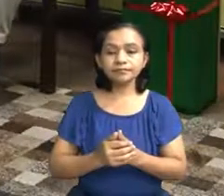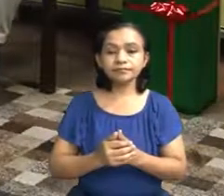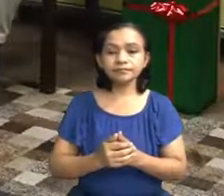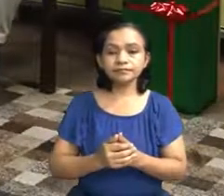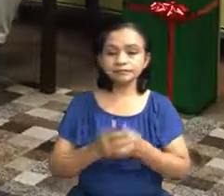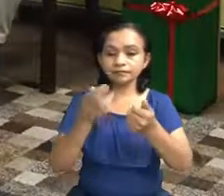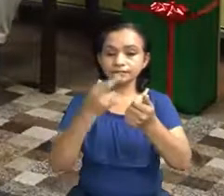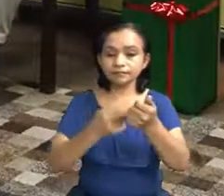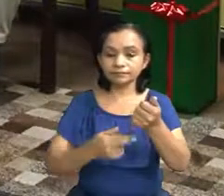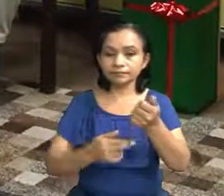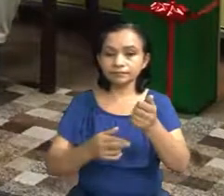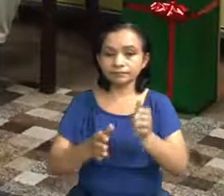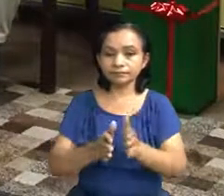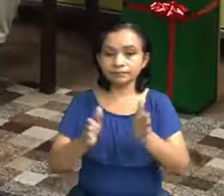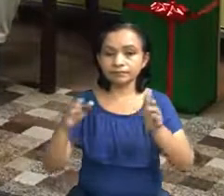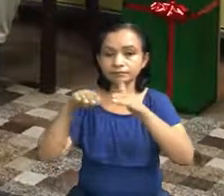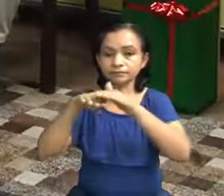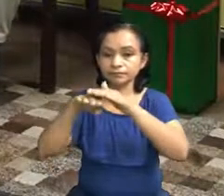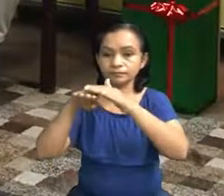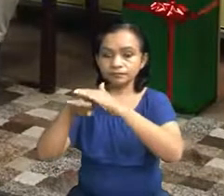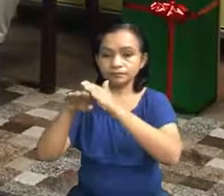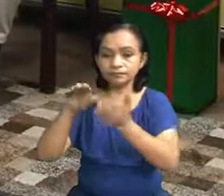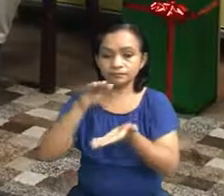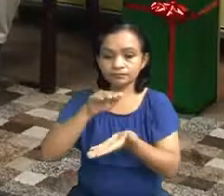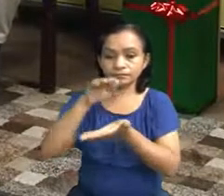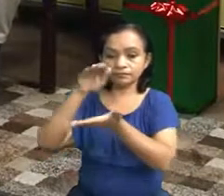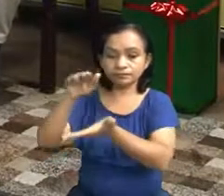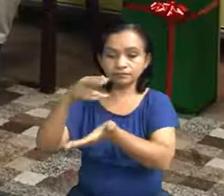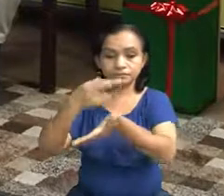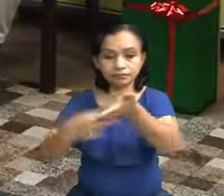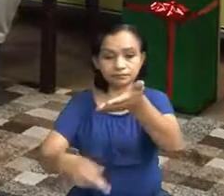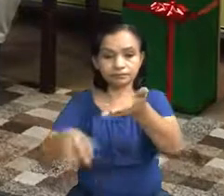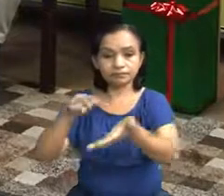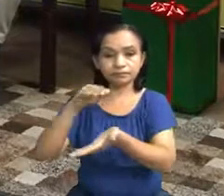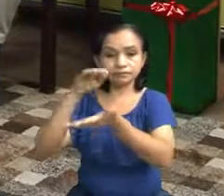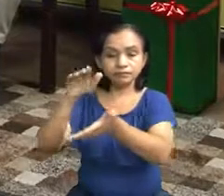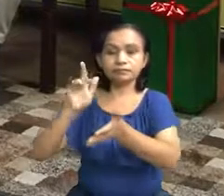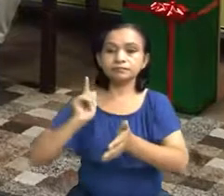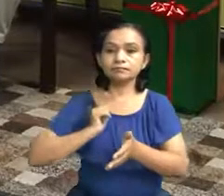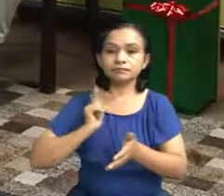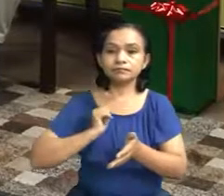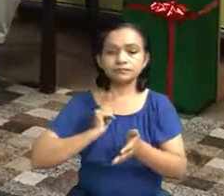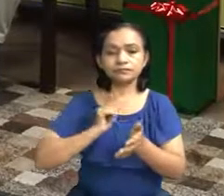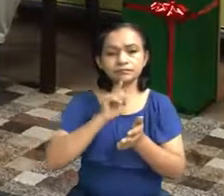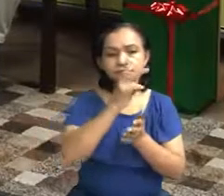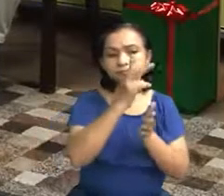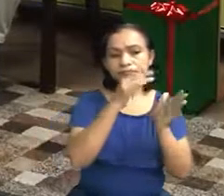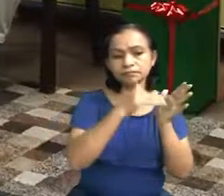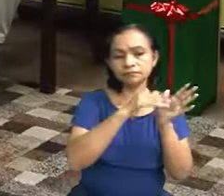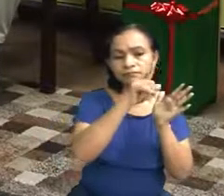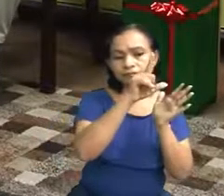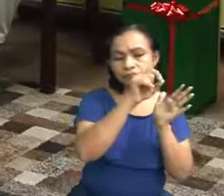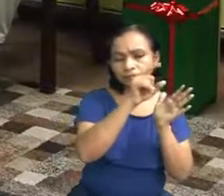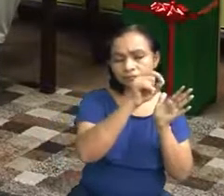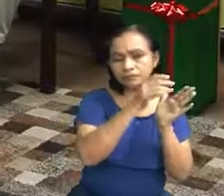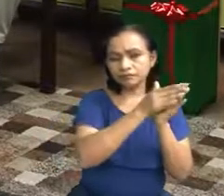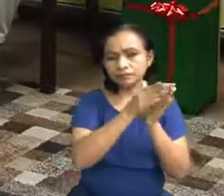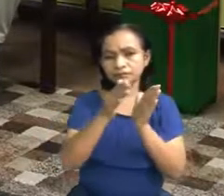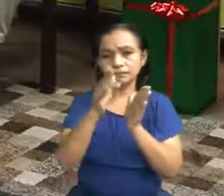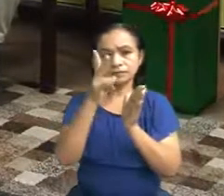Banco de Sangre ha venido creciendo en cantidad de donaciones, pero sí teníamos una meseta entre el año 2010 y